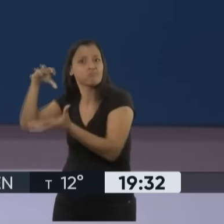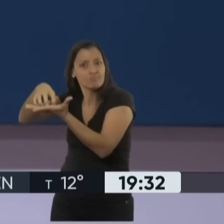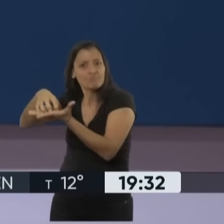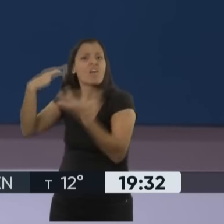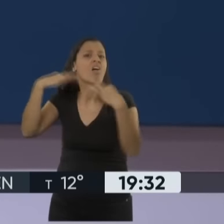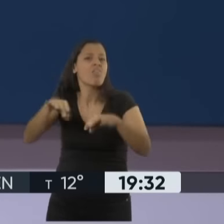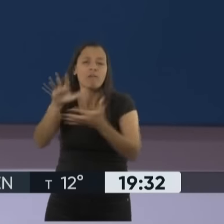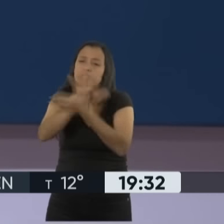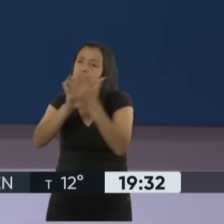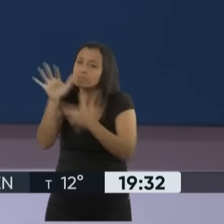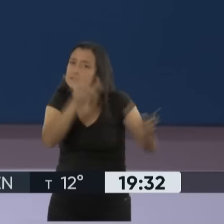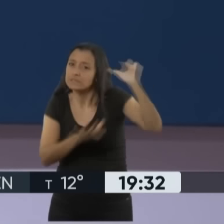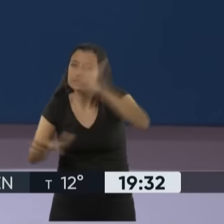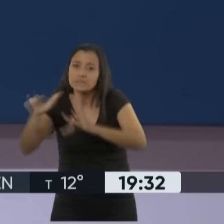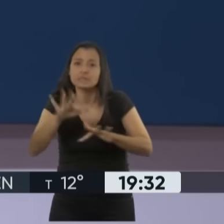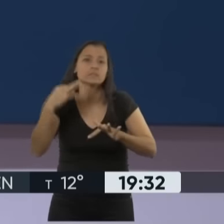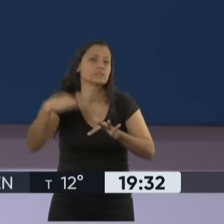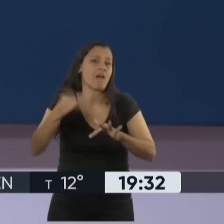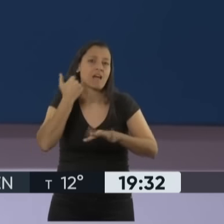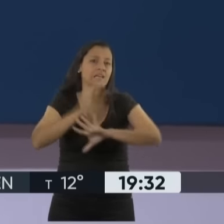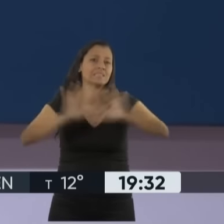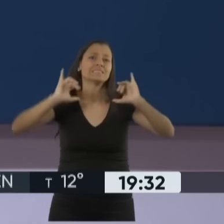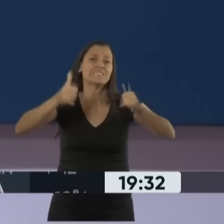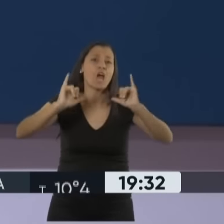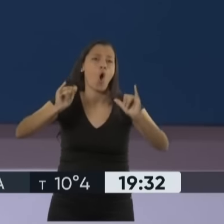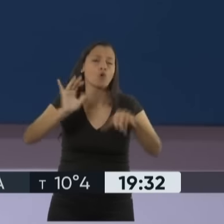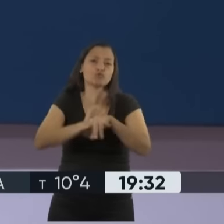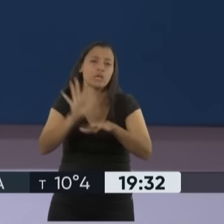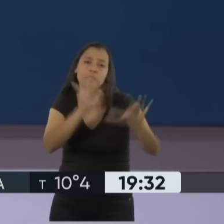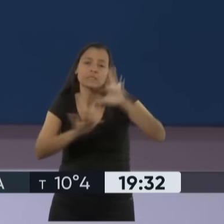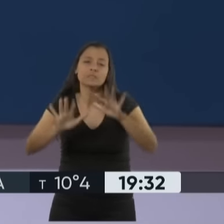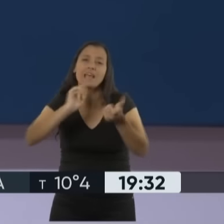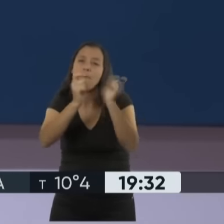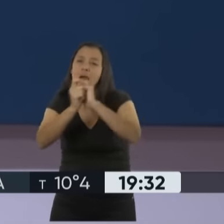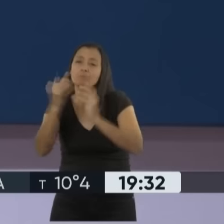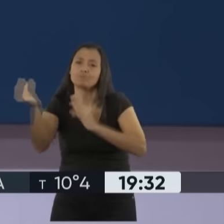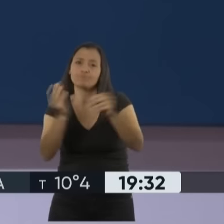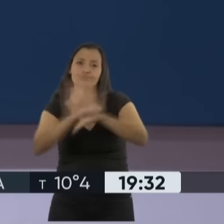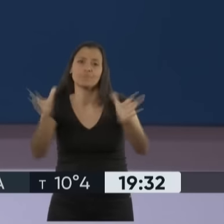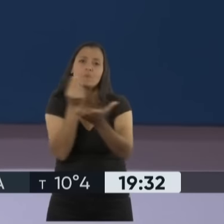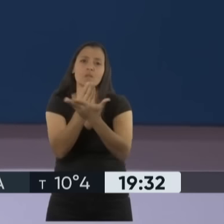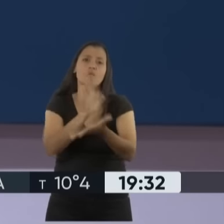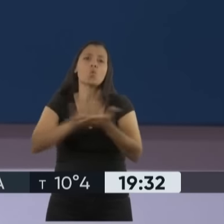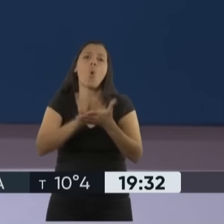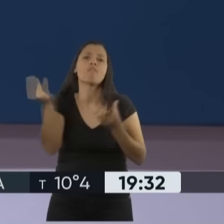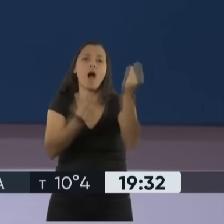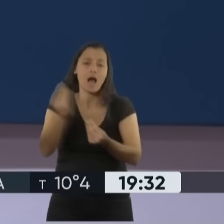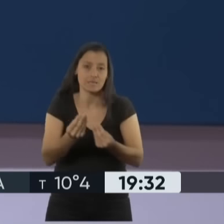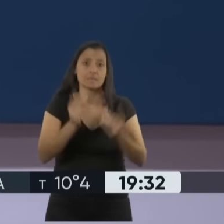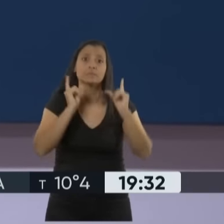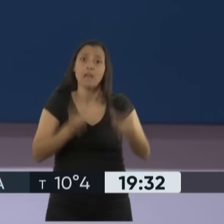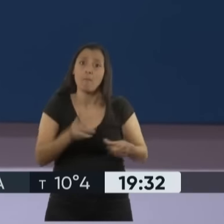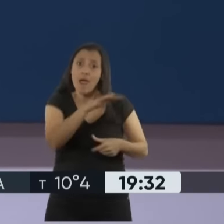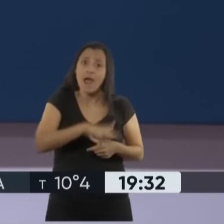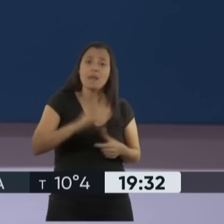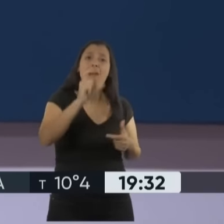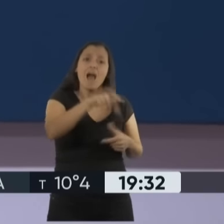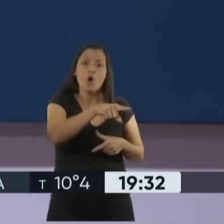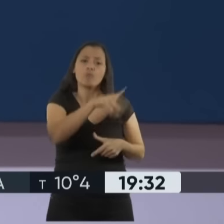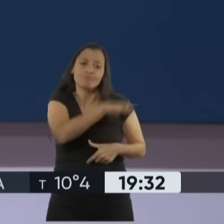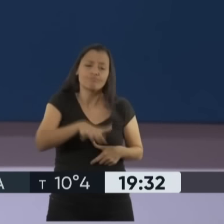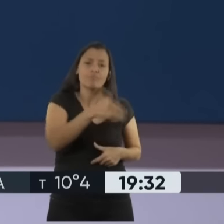ser reestructurada removiendo de inmediato a quienes la conducen la banca de desarrollo regional sin